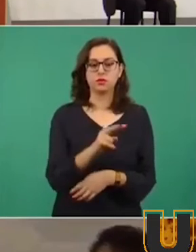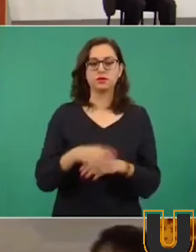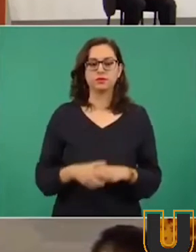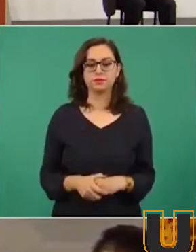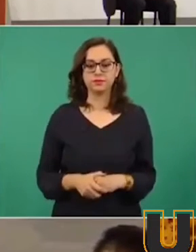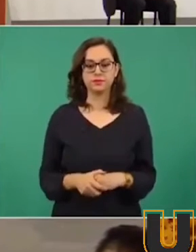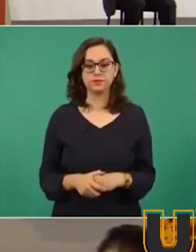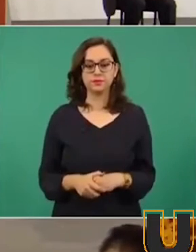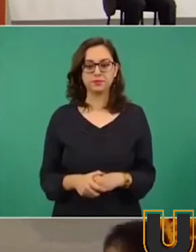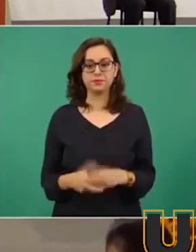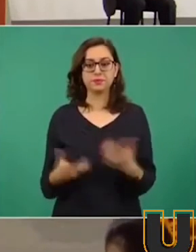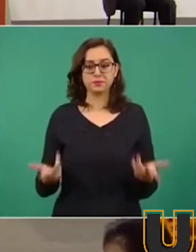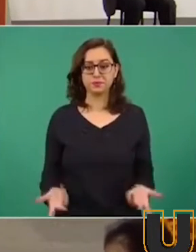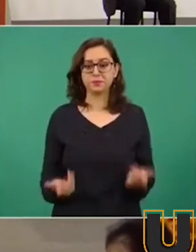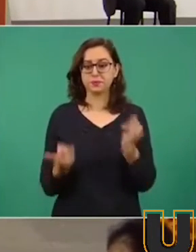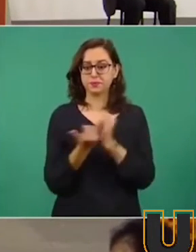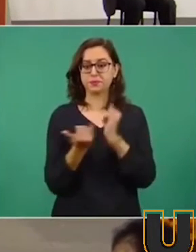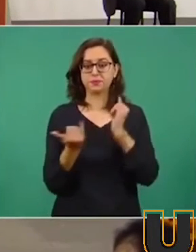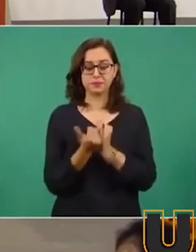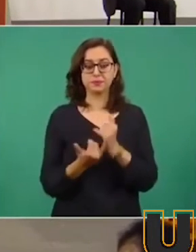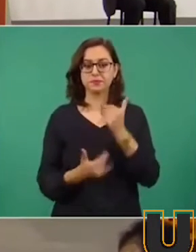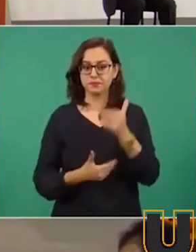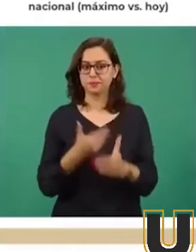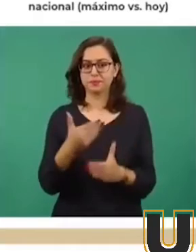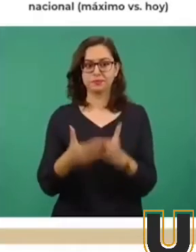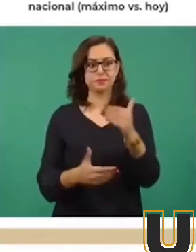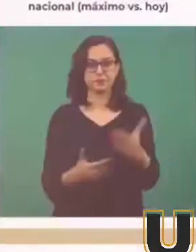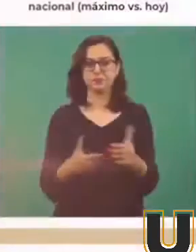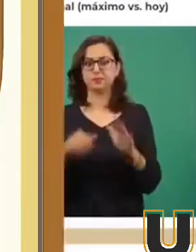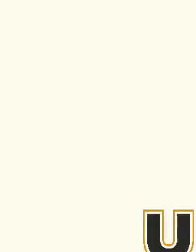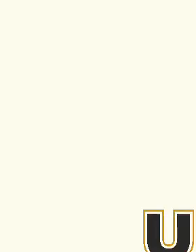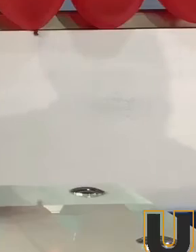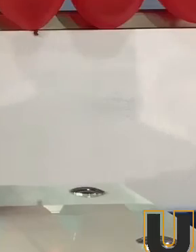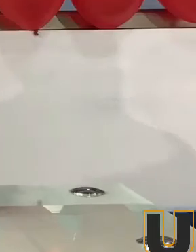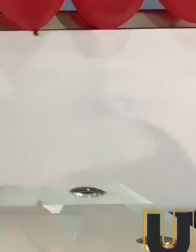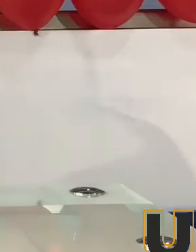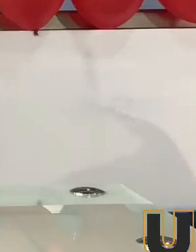se mantiene en una tendencia sostenida en todo el territorio nacional.